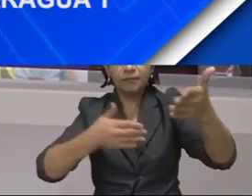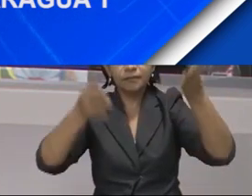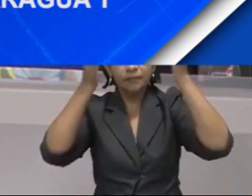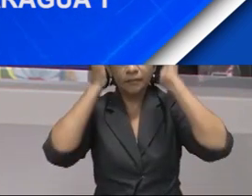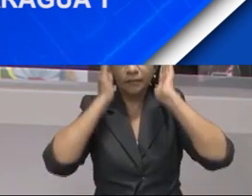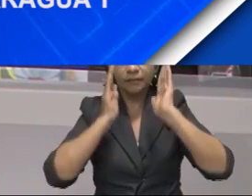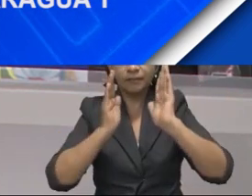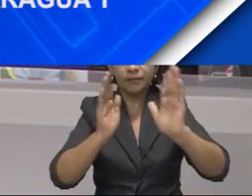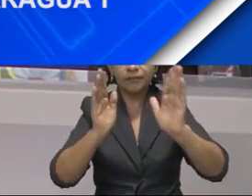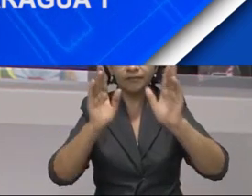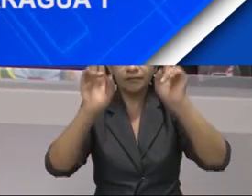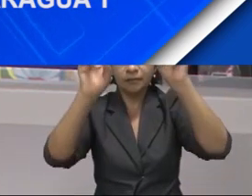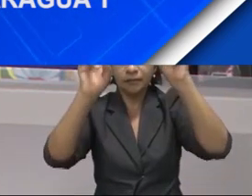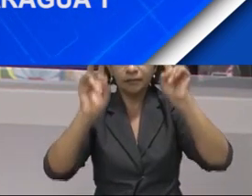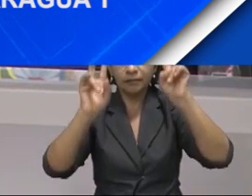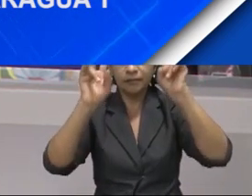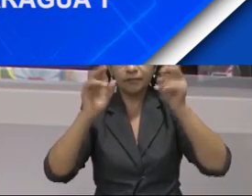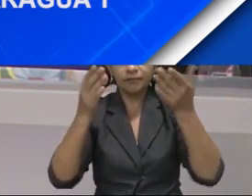asistencia